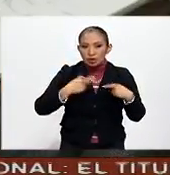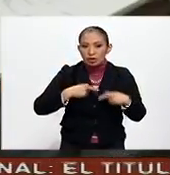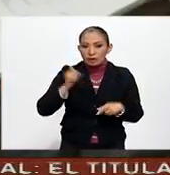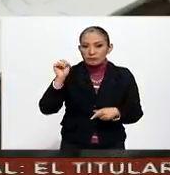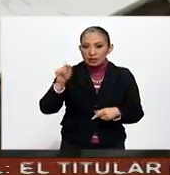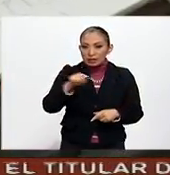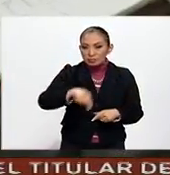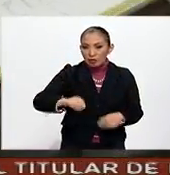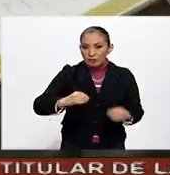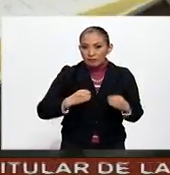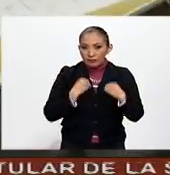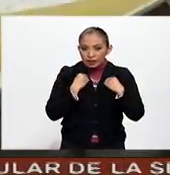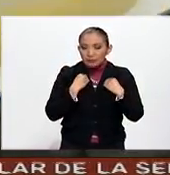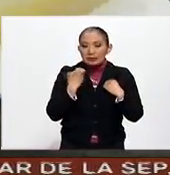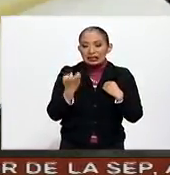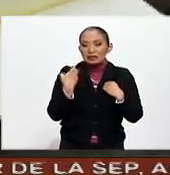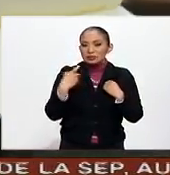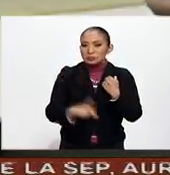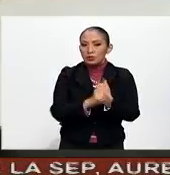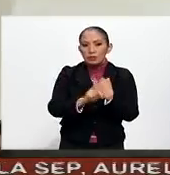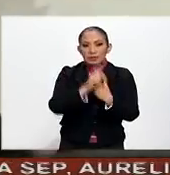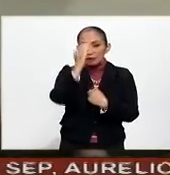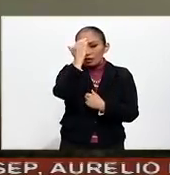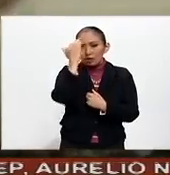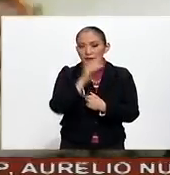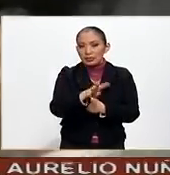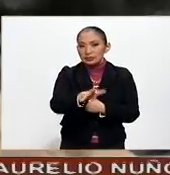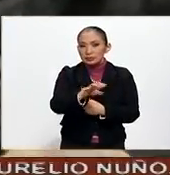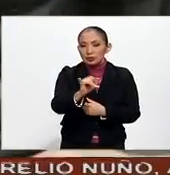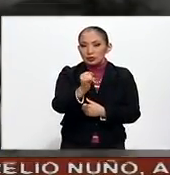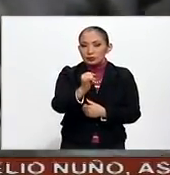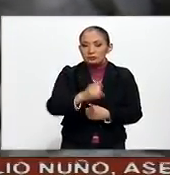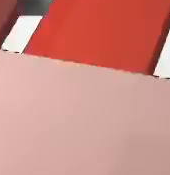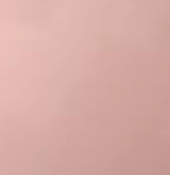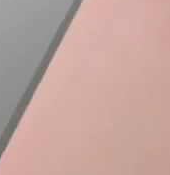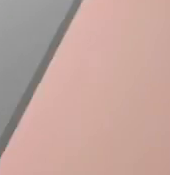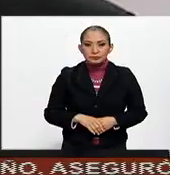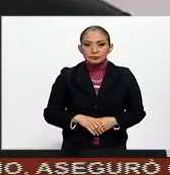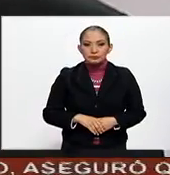personas que vivieron esos hechos terribles el 19 de junio.